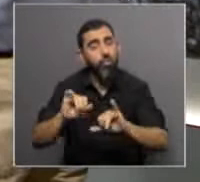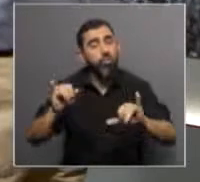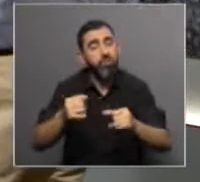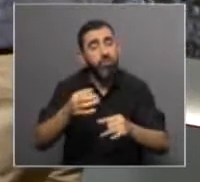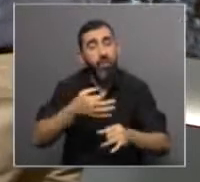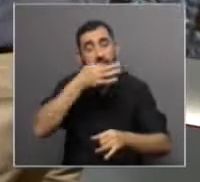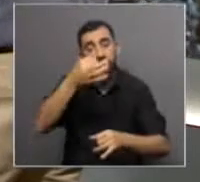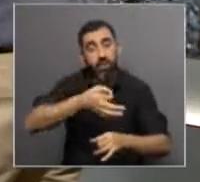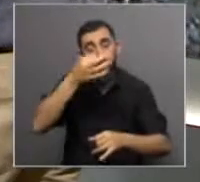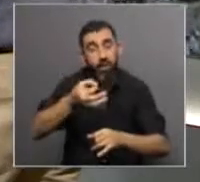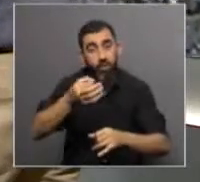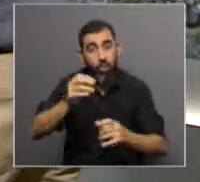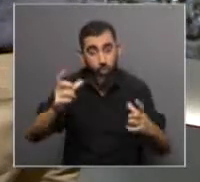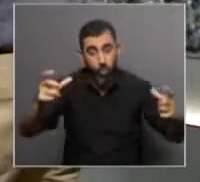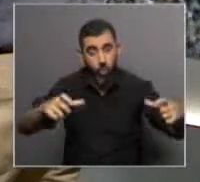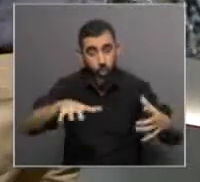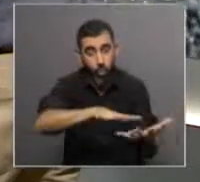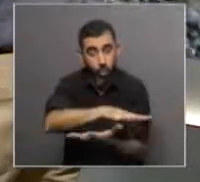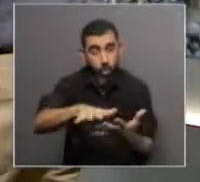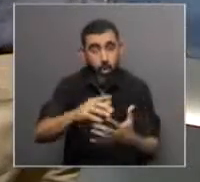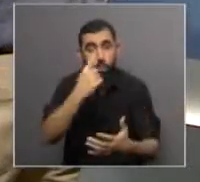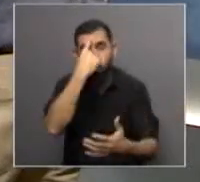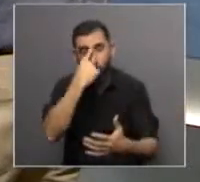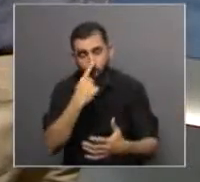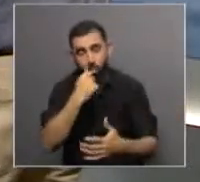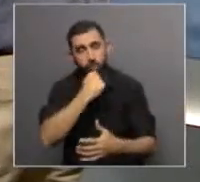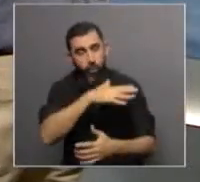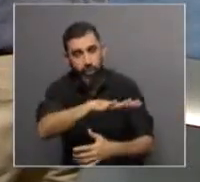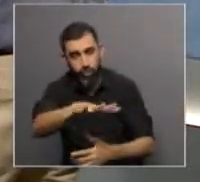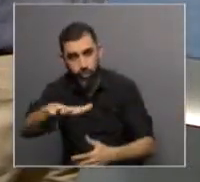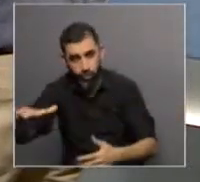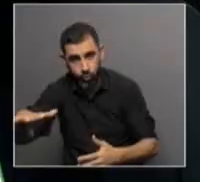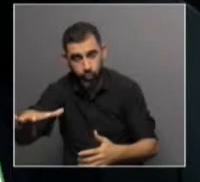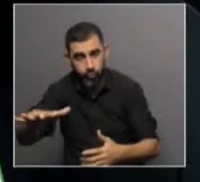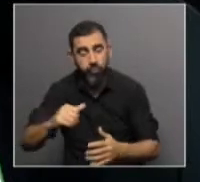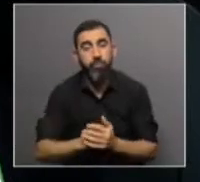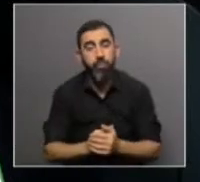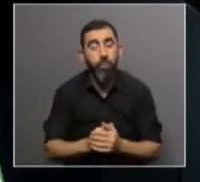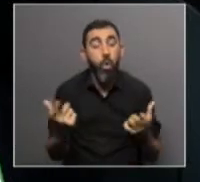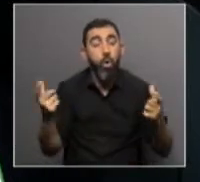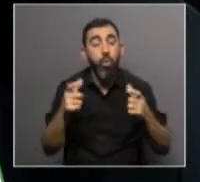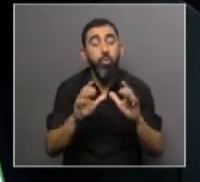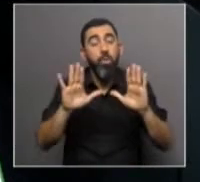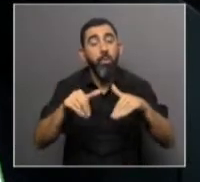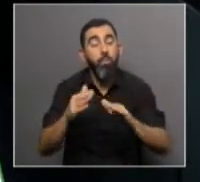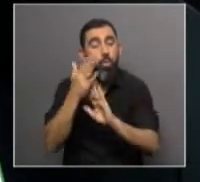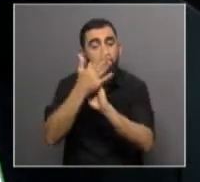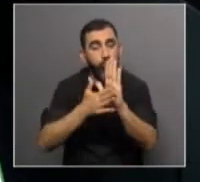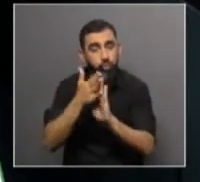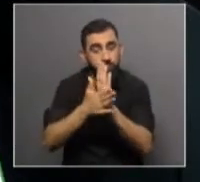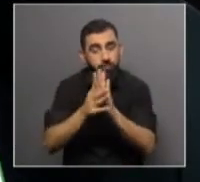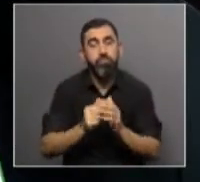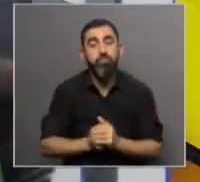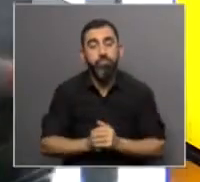al yacimiento del Vizcaíno y su colección como monumento histórico por la Comisión de Patrimonio Nacional. Es